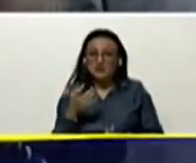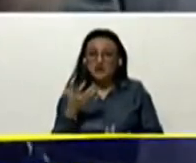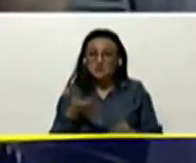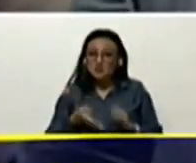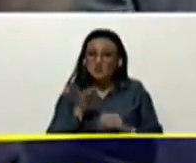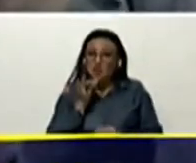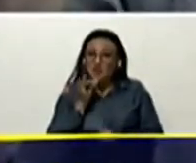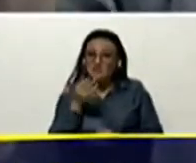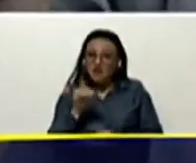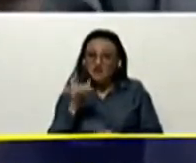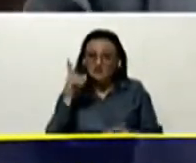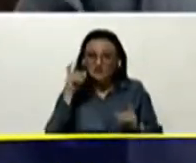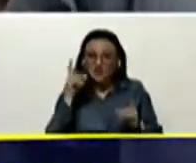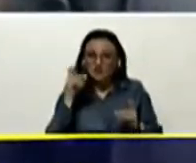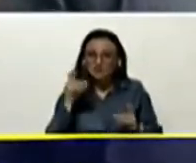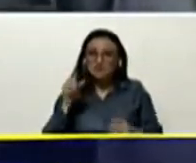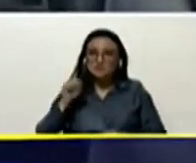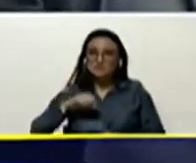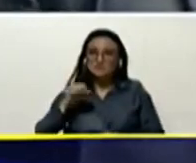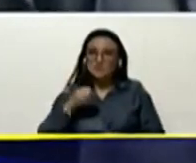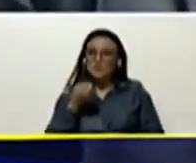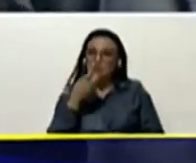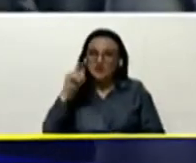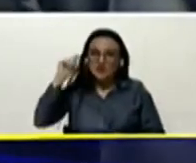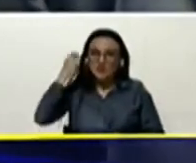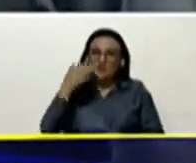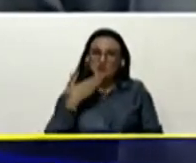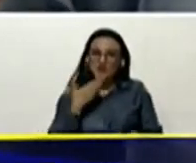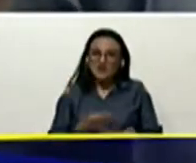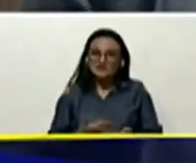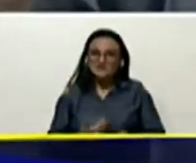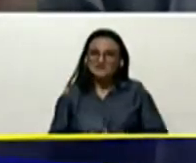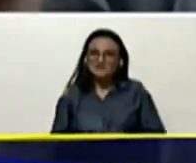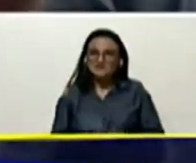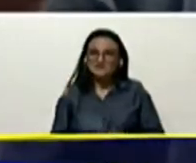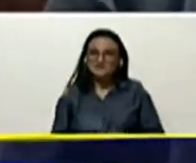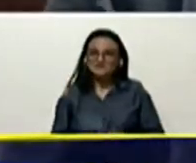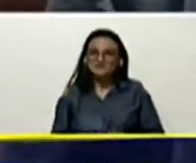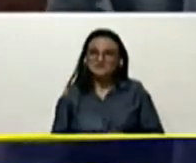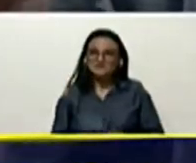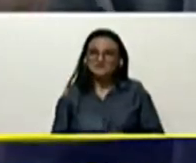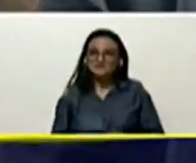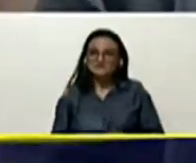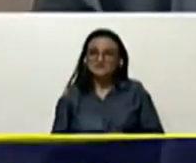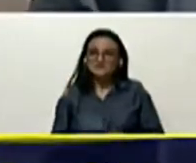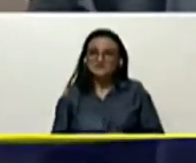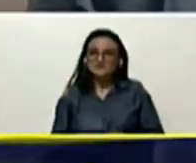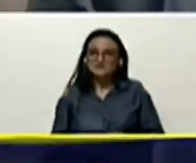foto. Él te dice, qué buen recuerdo, gracias, dices tú.